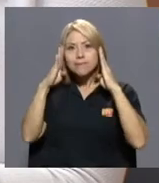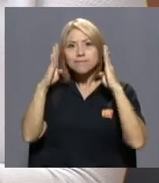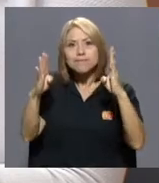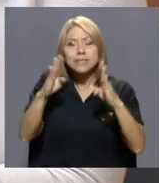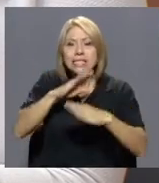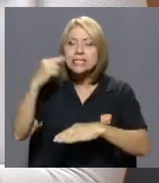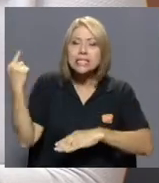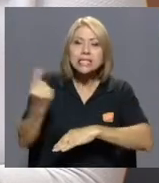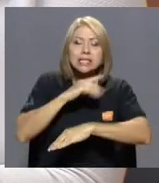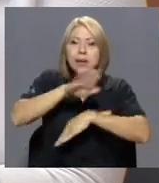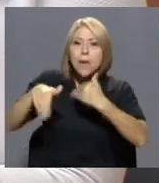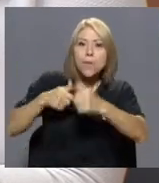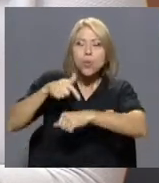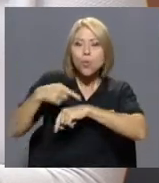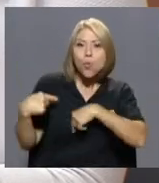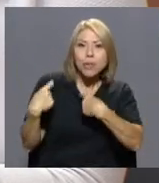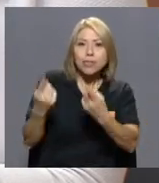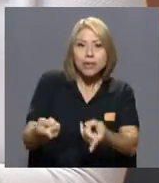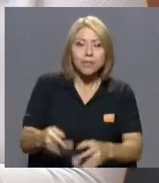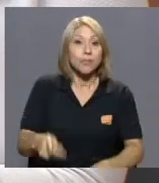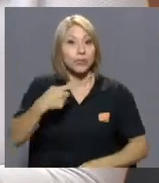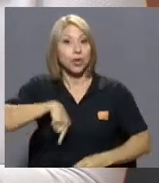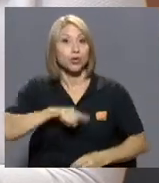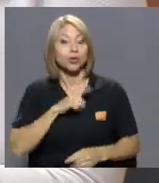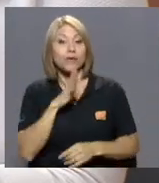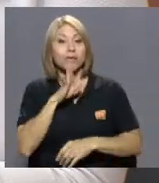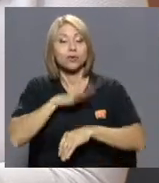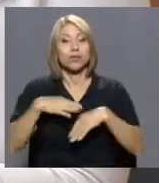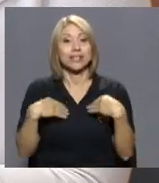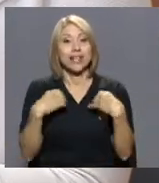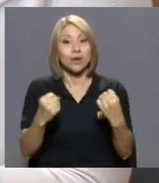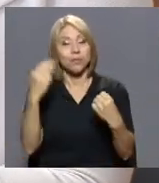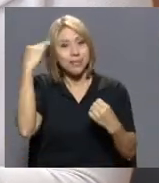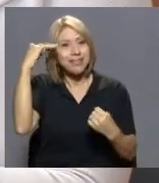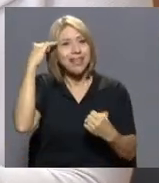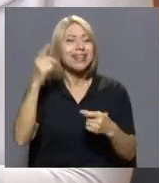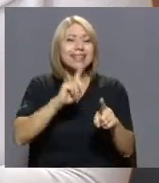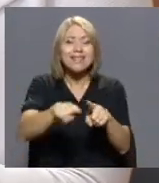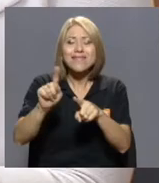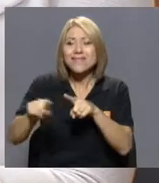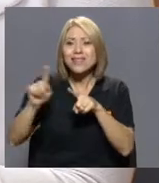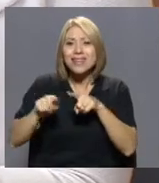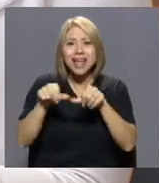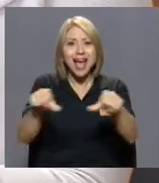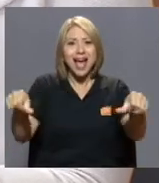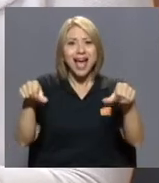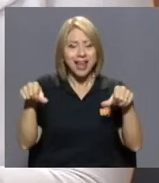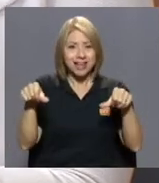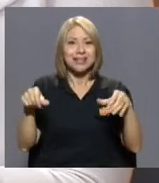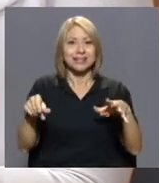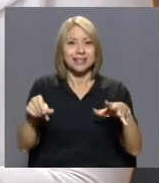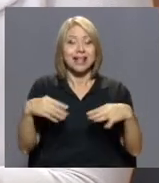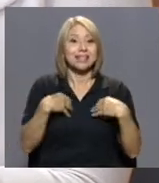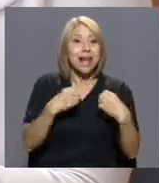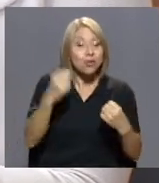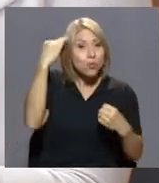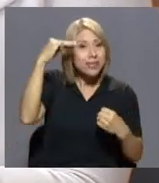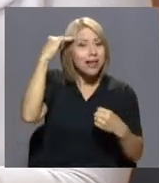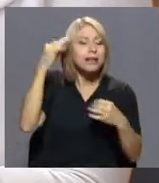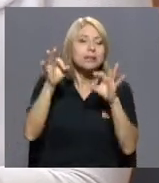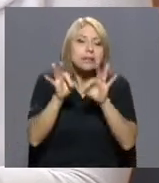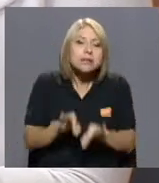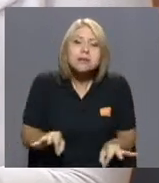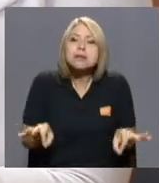comprensión de salud, cuando nosotros hablamos de salud integral, hablamos de múltiples dimensiones. La salud mental es una dimensión tan importante como la salud física. Y